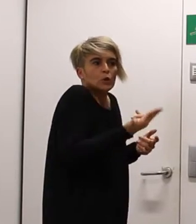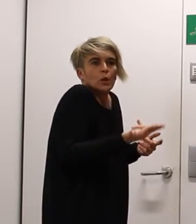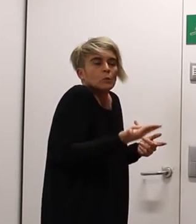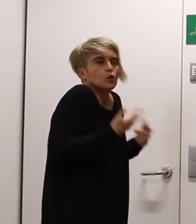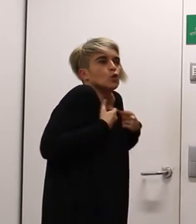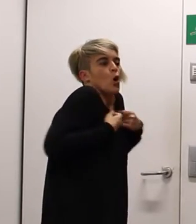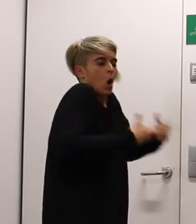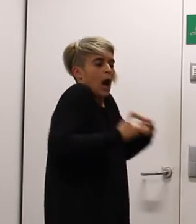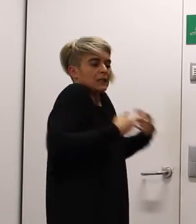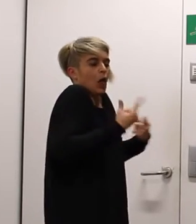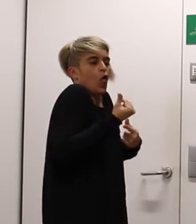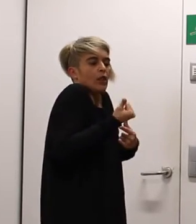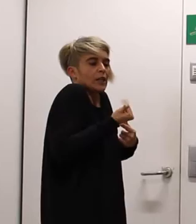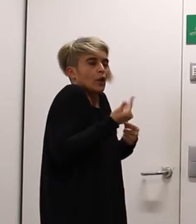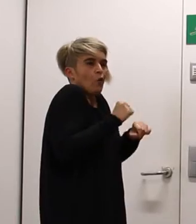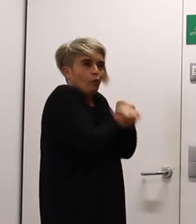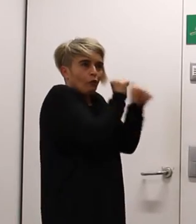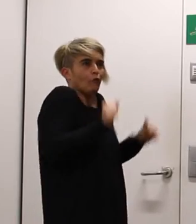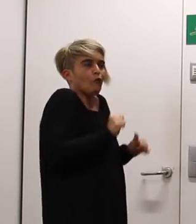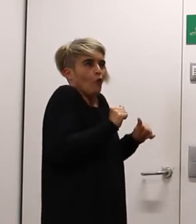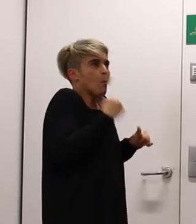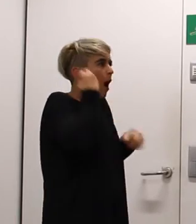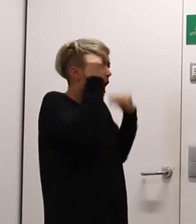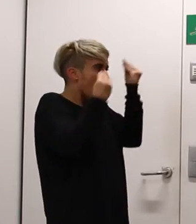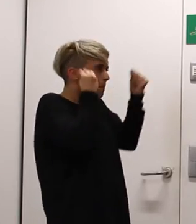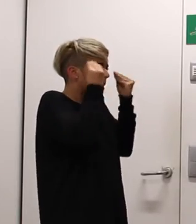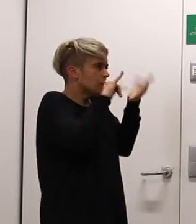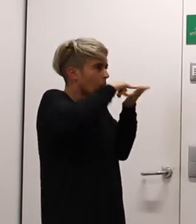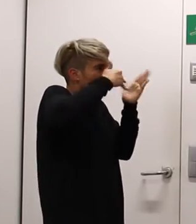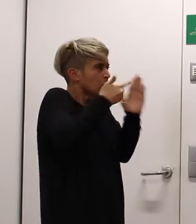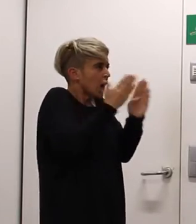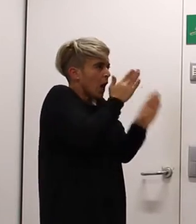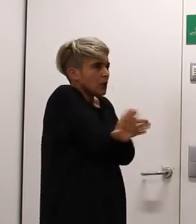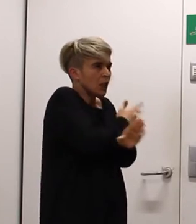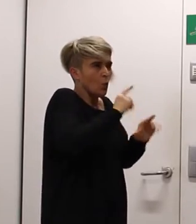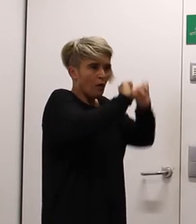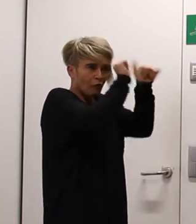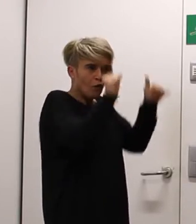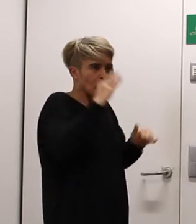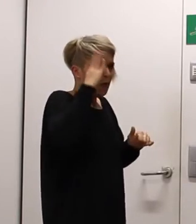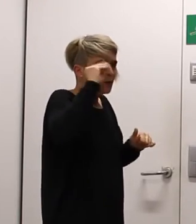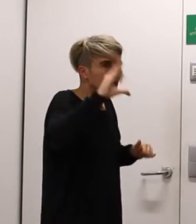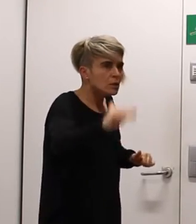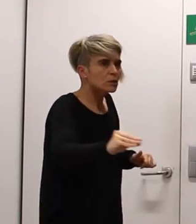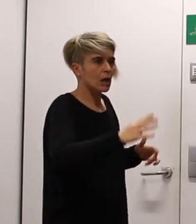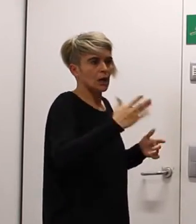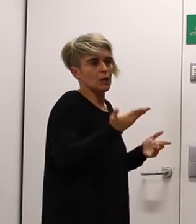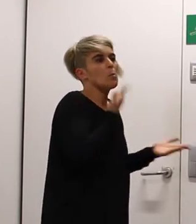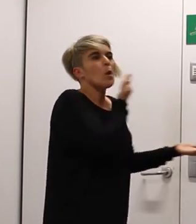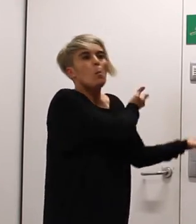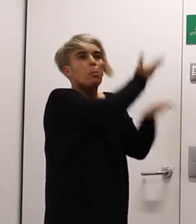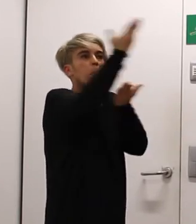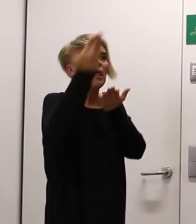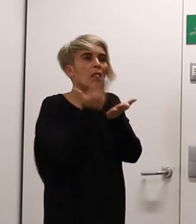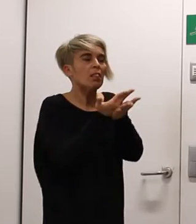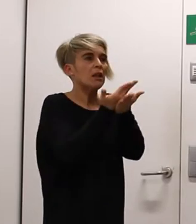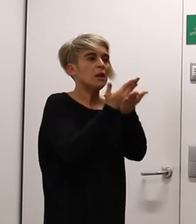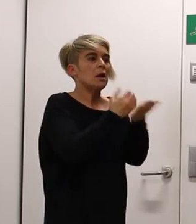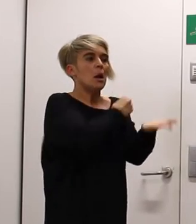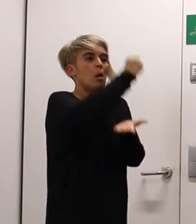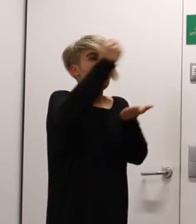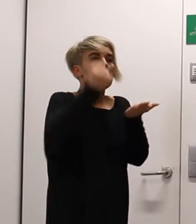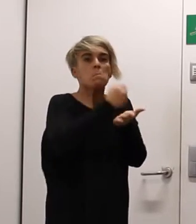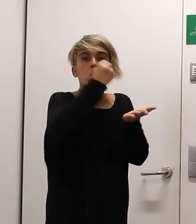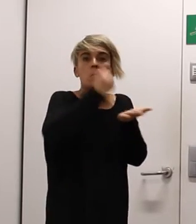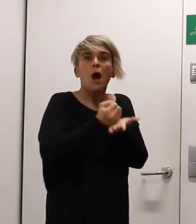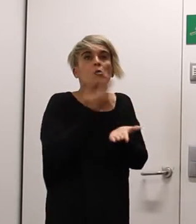forma inteligente. Hay gente que está poniendo su dinero en el BBVA o en el Banco de Santander sin percibir que estos bancos,